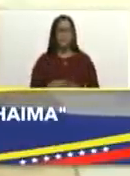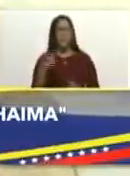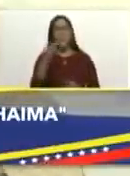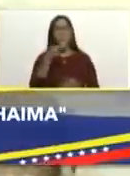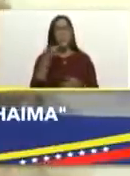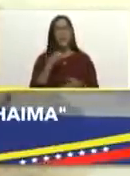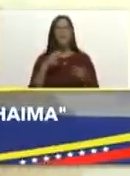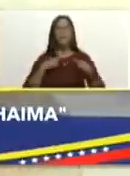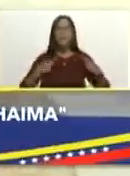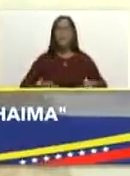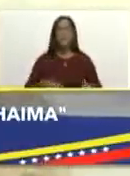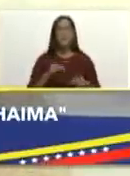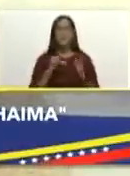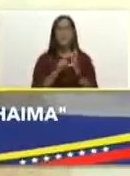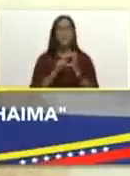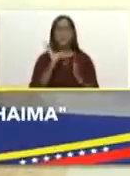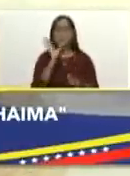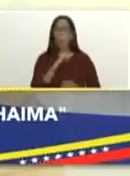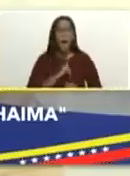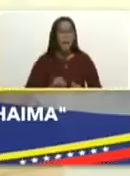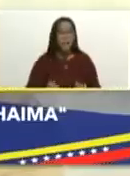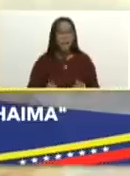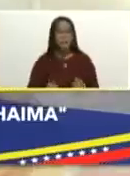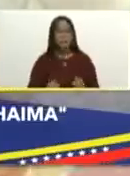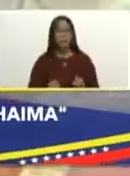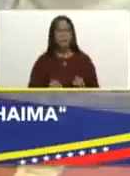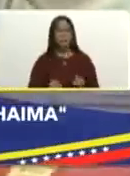buscando recursos de donde no hay,